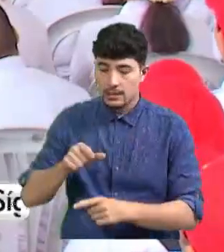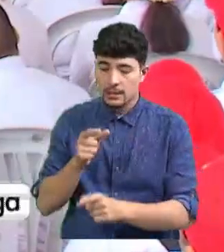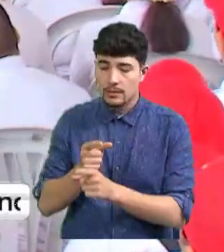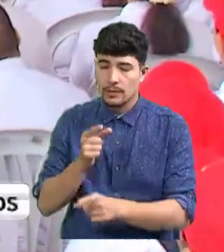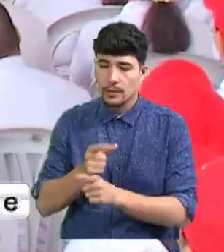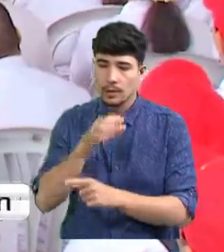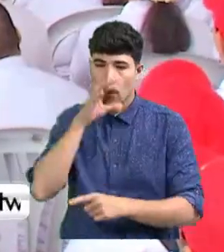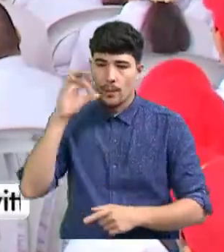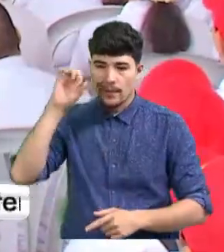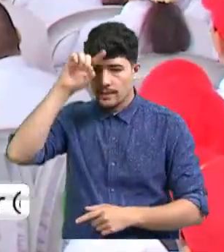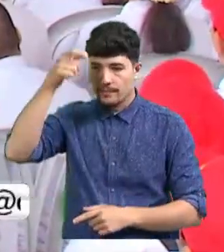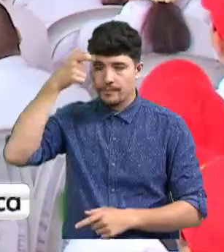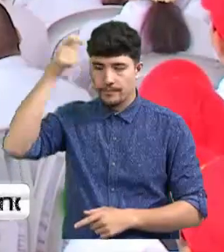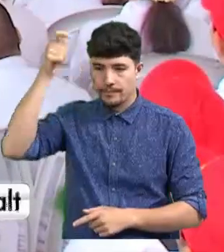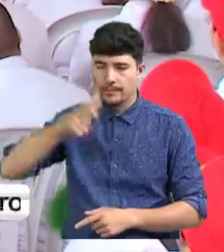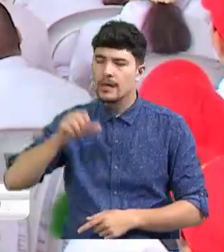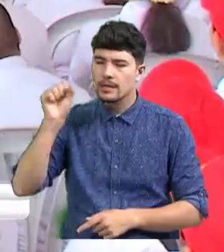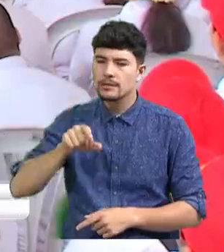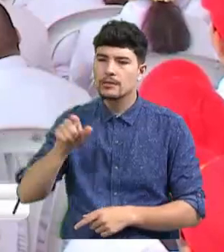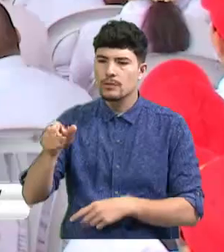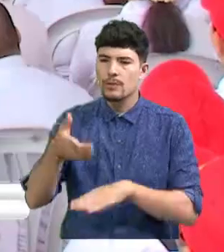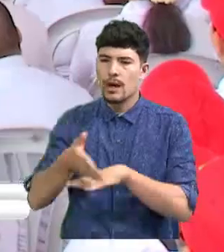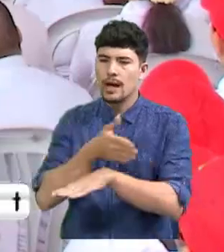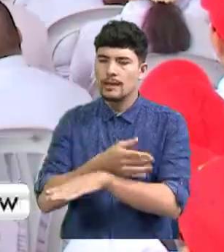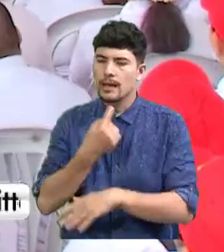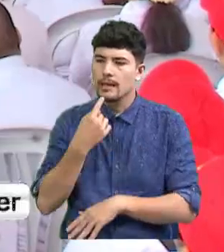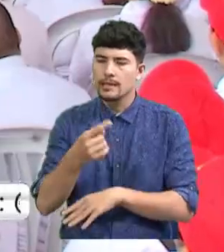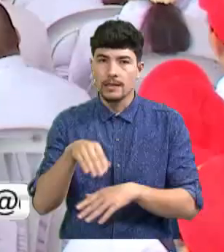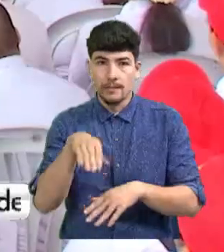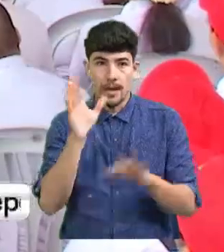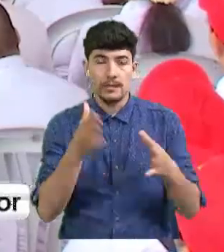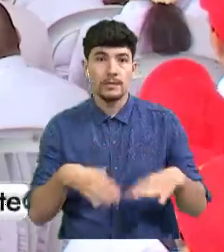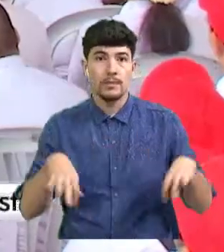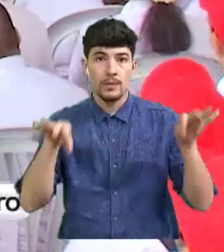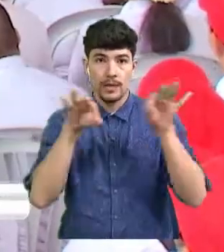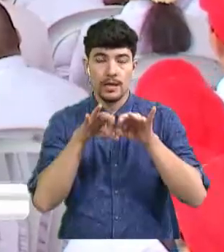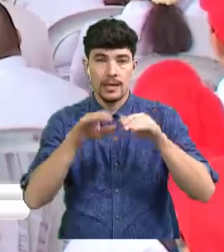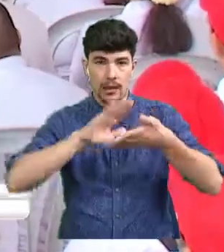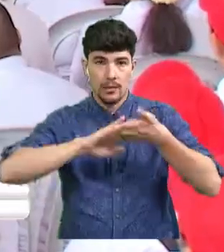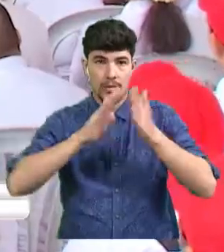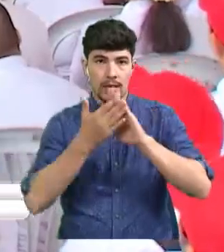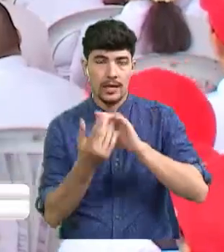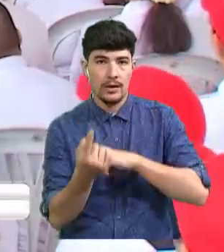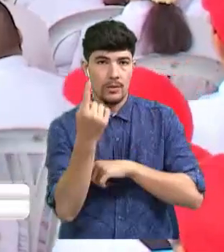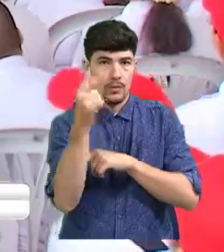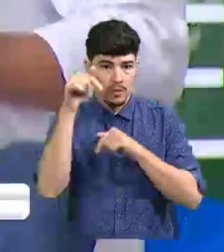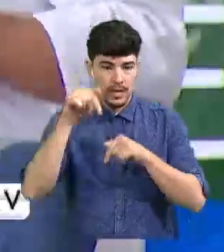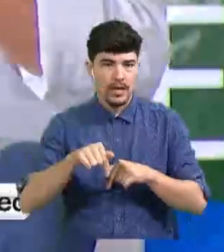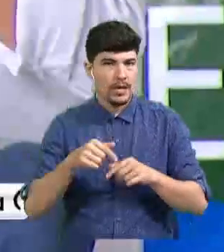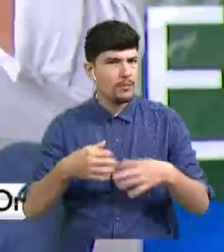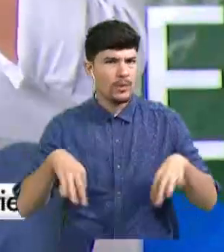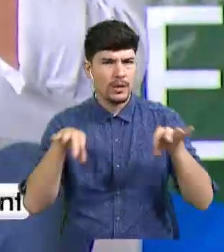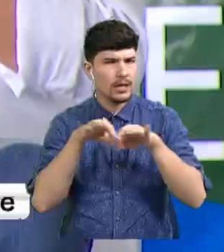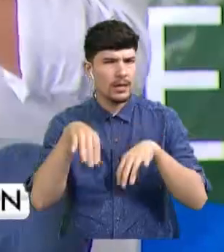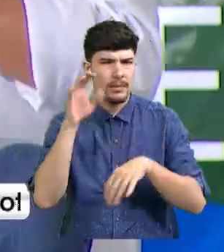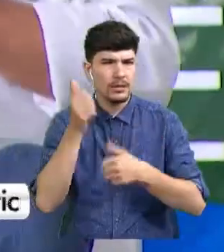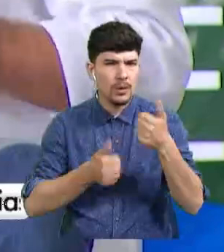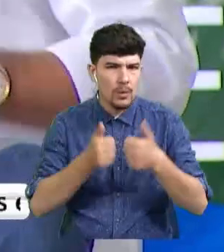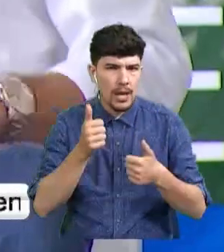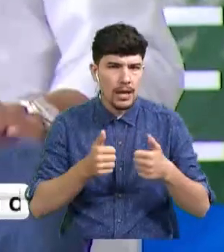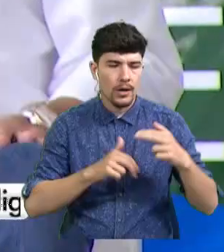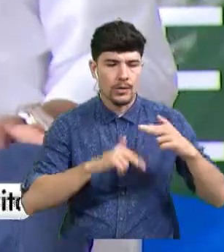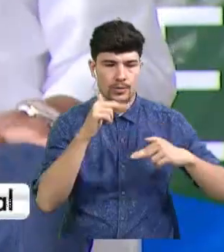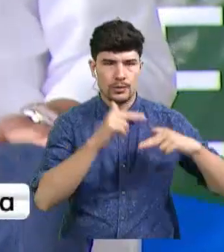gobernador. Como lo acaba de decir, lo más importante en la Comuna 1 tiene que ver con los